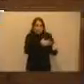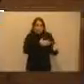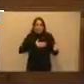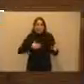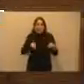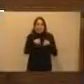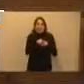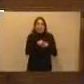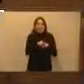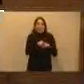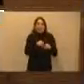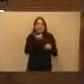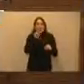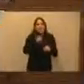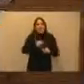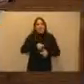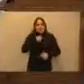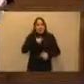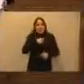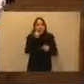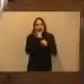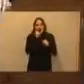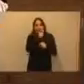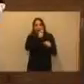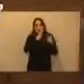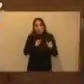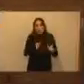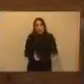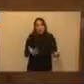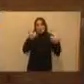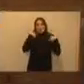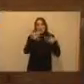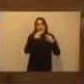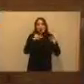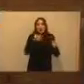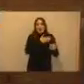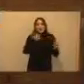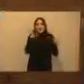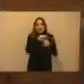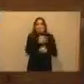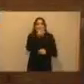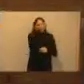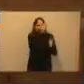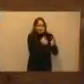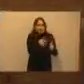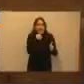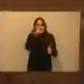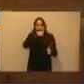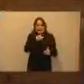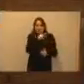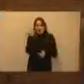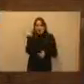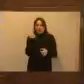inhabilitación civil y laboral de las personas que hayan ocupado cualquier tipo de responsabilidad. Y además lo dijeron aquí la semana anterior, no por un